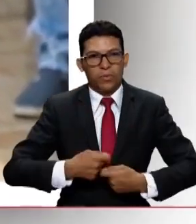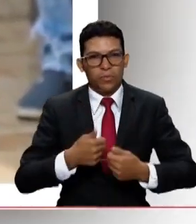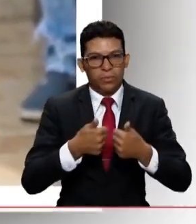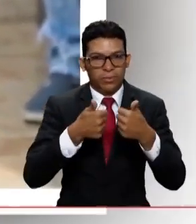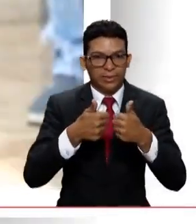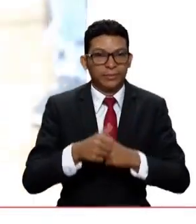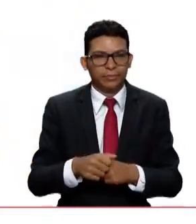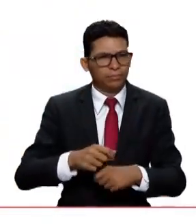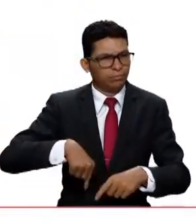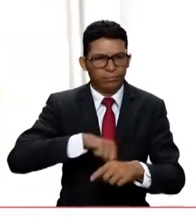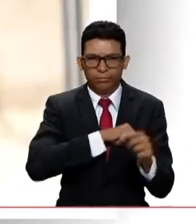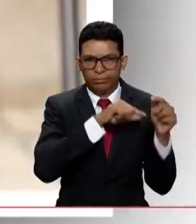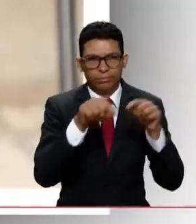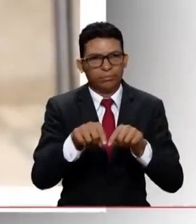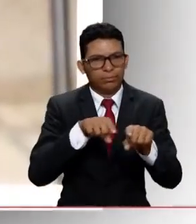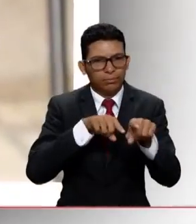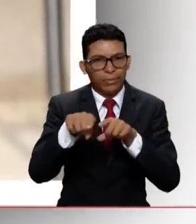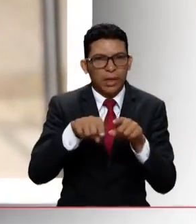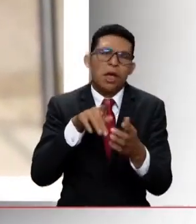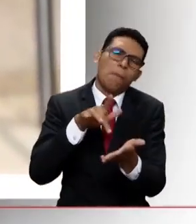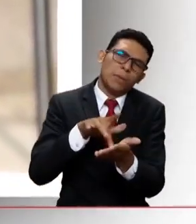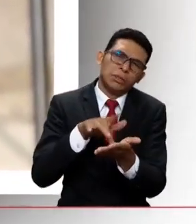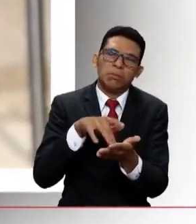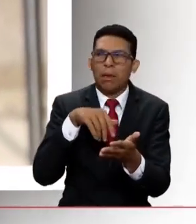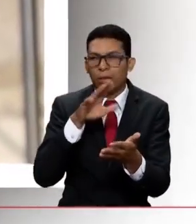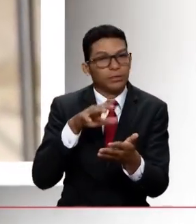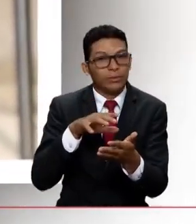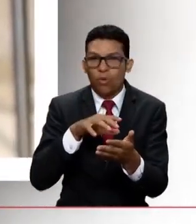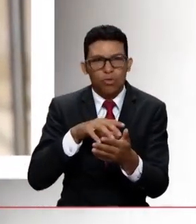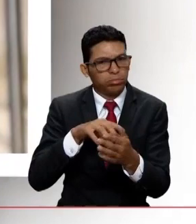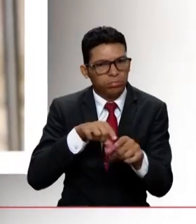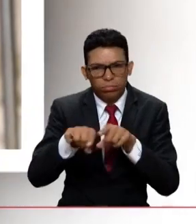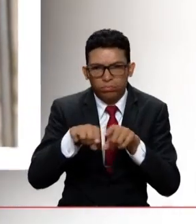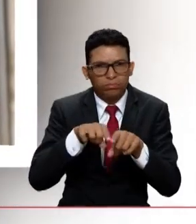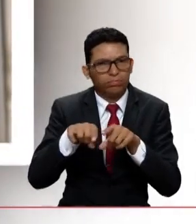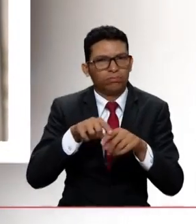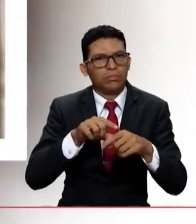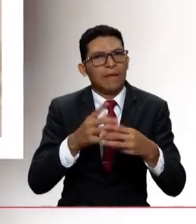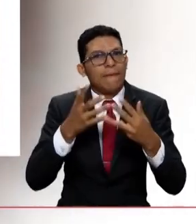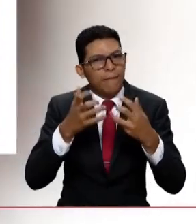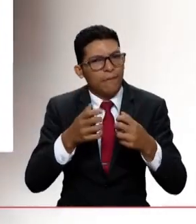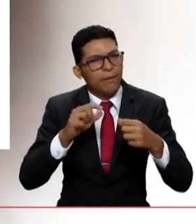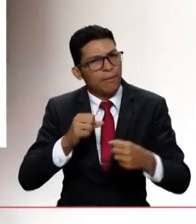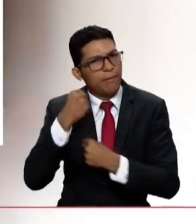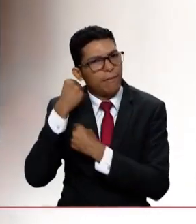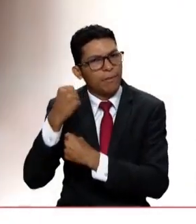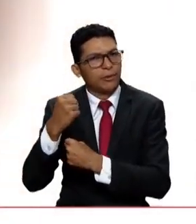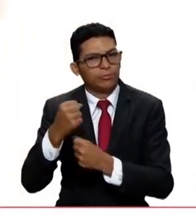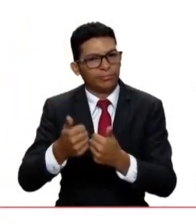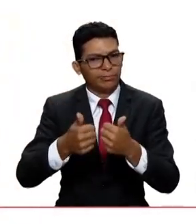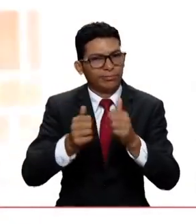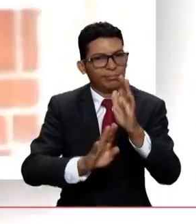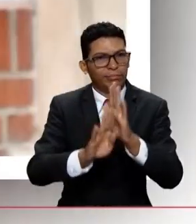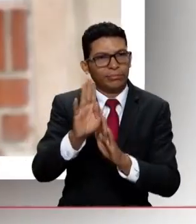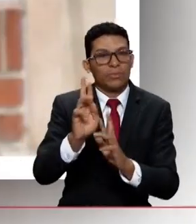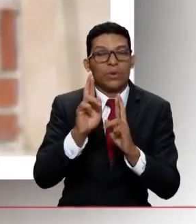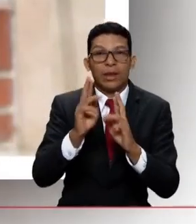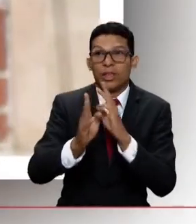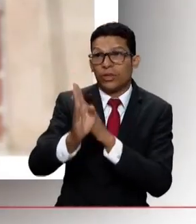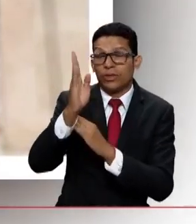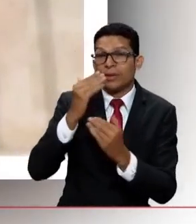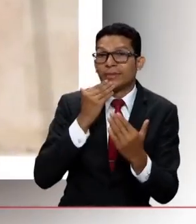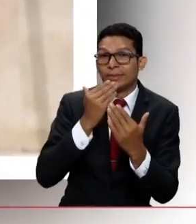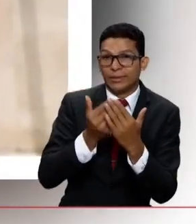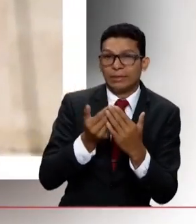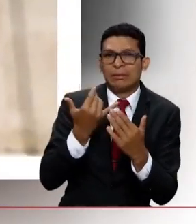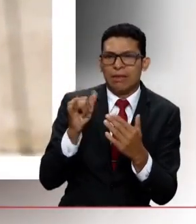venimos a competir, no a participar, sino a competir y bueno, y esperemos que nos vaya bien. Gracias a Dios, yo tengo